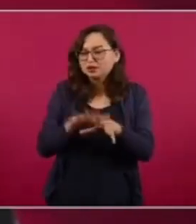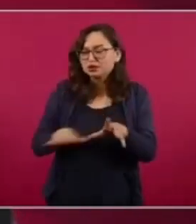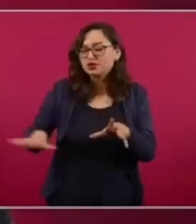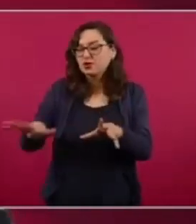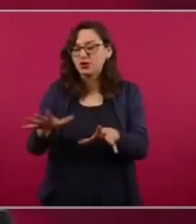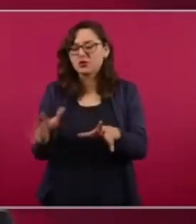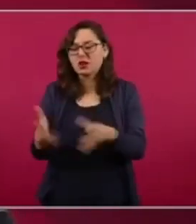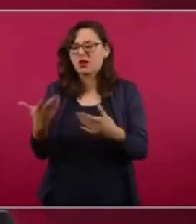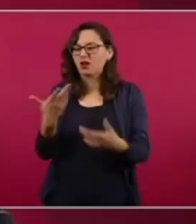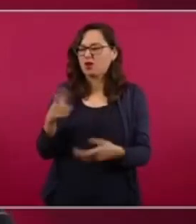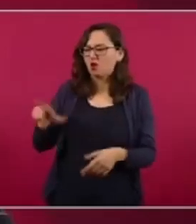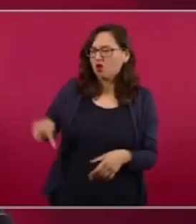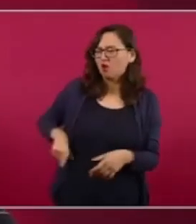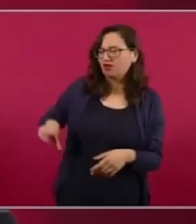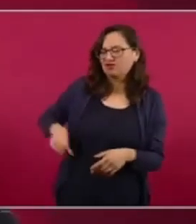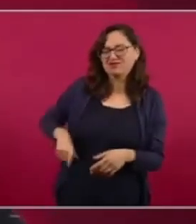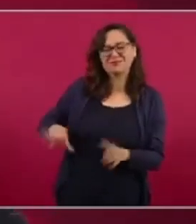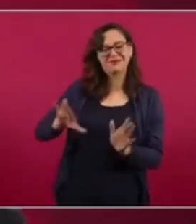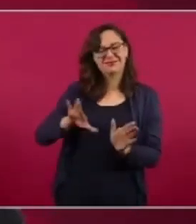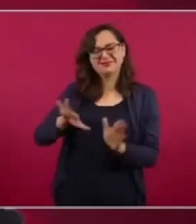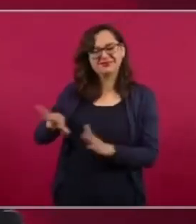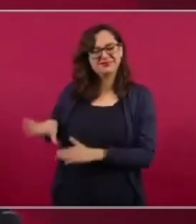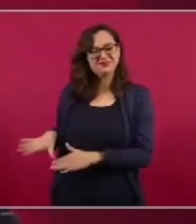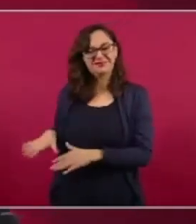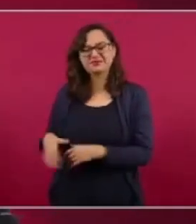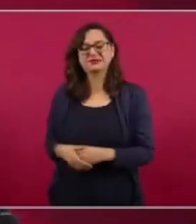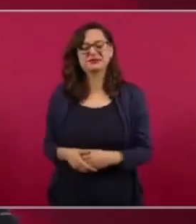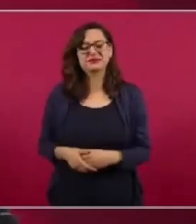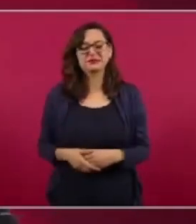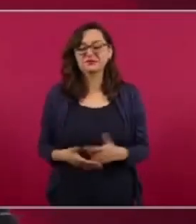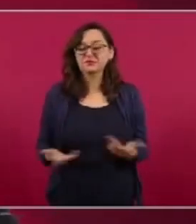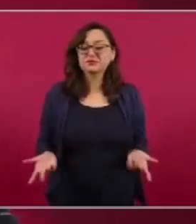aprovecharse de situaciones